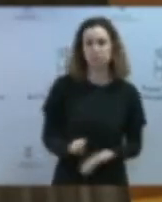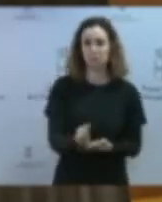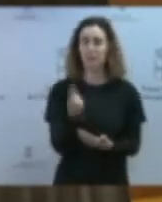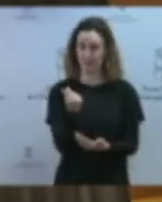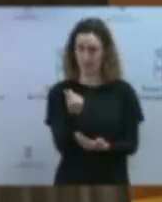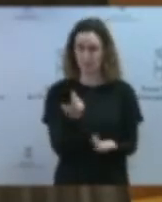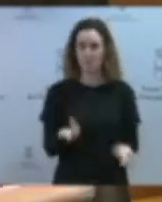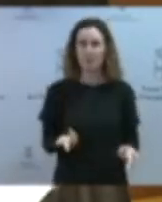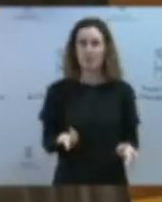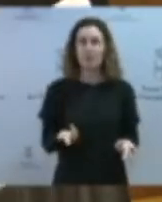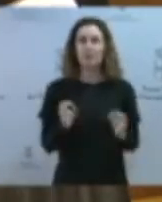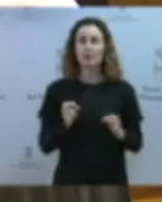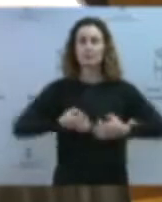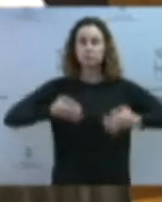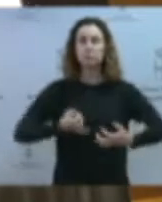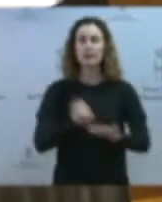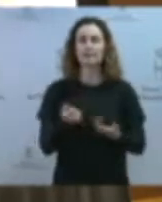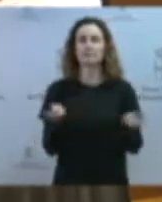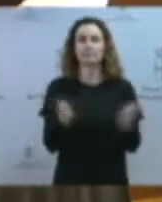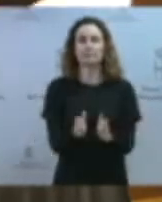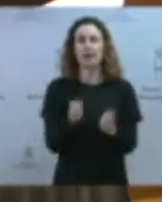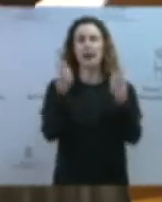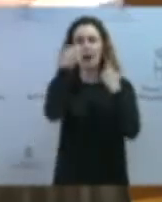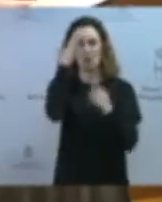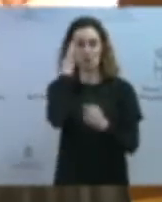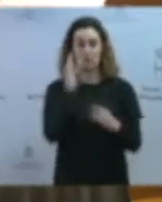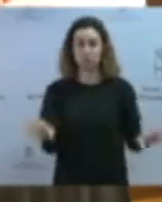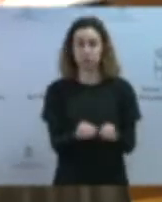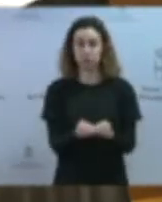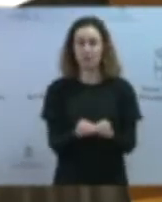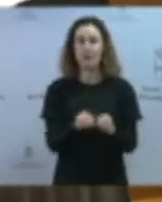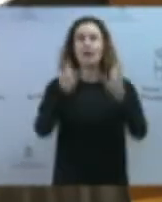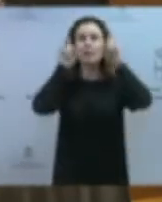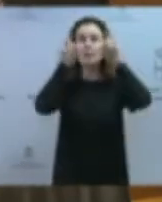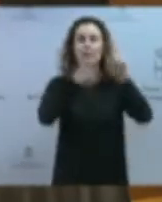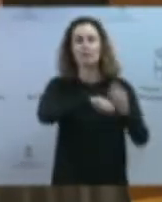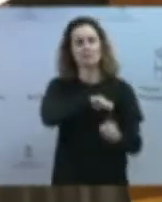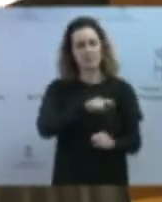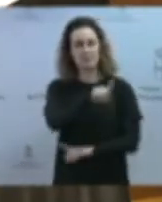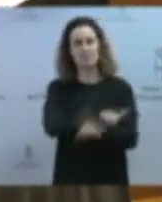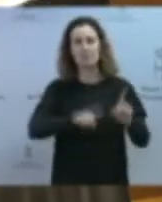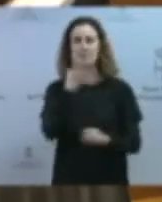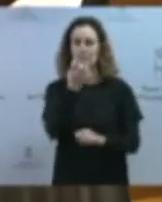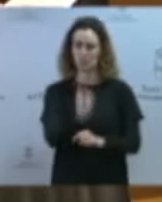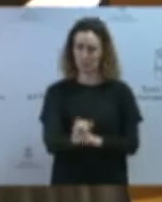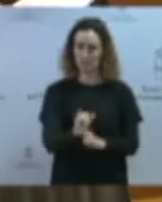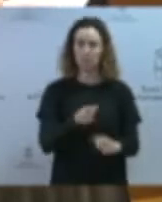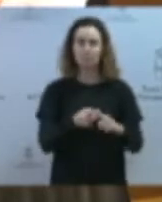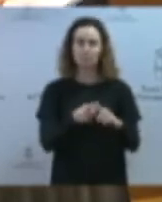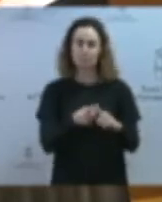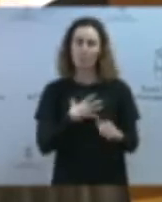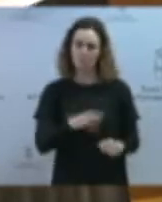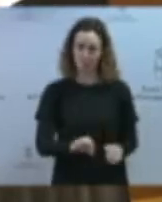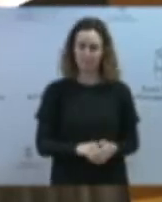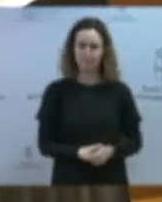alumnos. En definitiva, la educación española tiene problemas serios, usted, yo estoy seguro de que lo compartirá, y que redundan en situaciones de